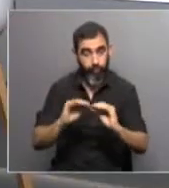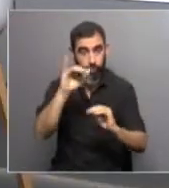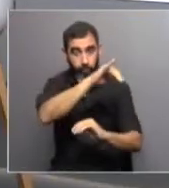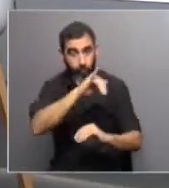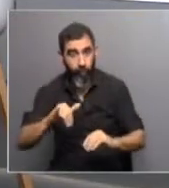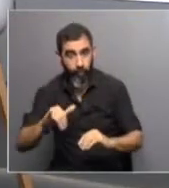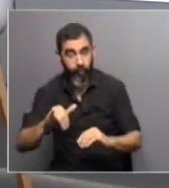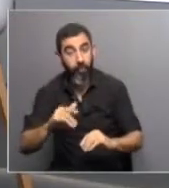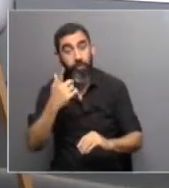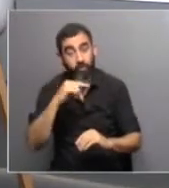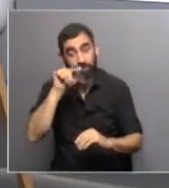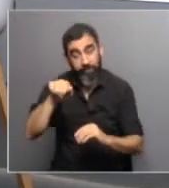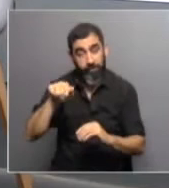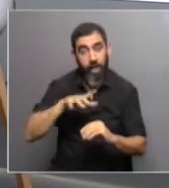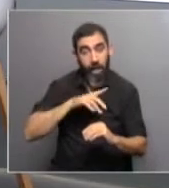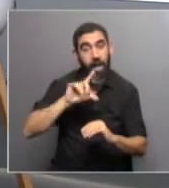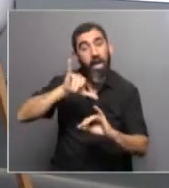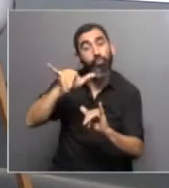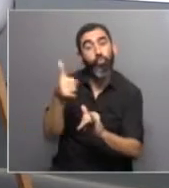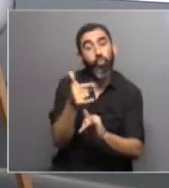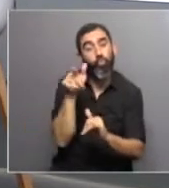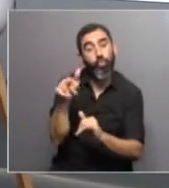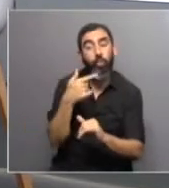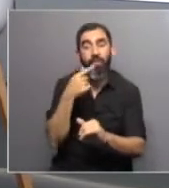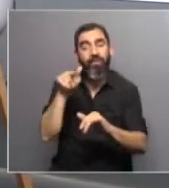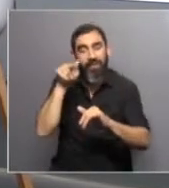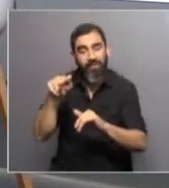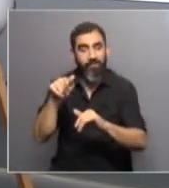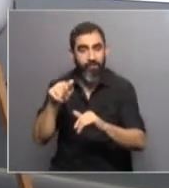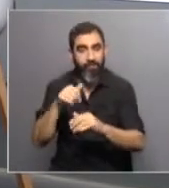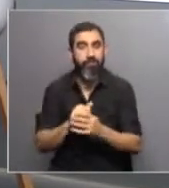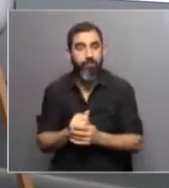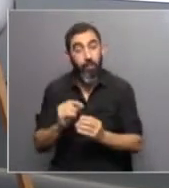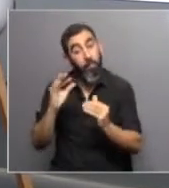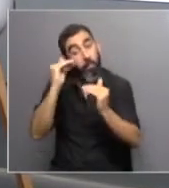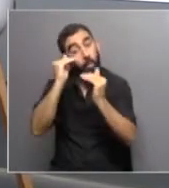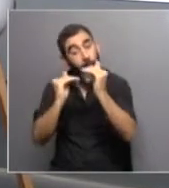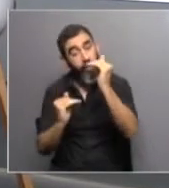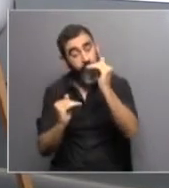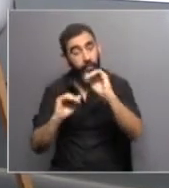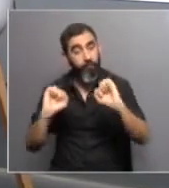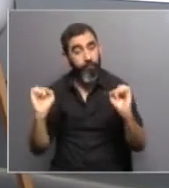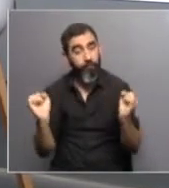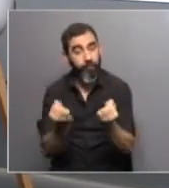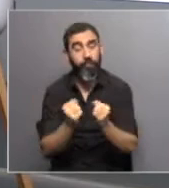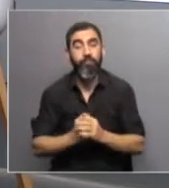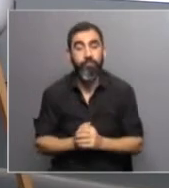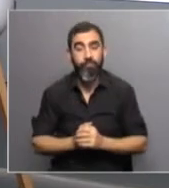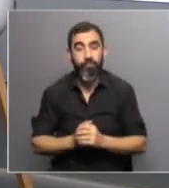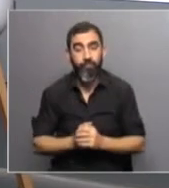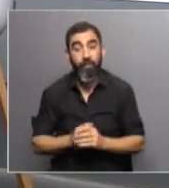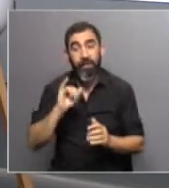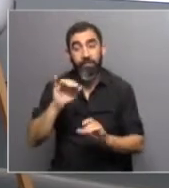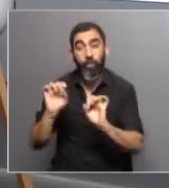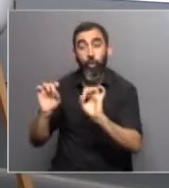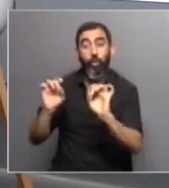el caso de los aerosoles, está la barrita azul, que nos indica justamente que tienden a disminuir la temperatura media del planeta. O sea que si nuestra